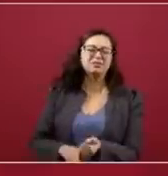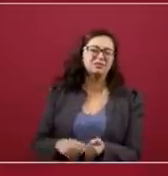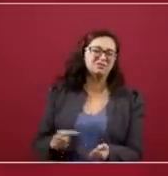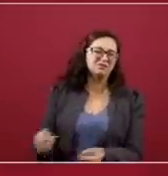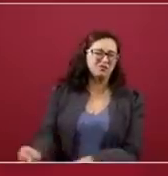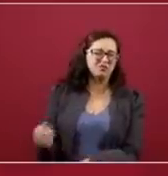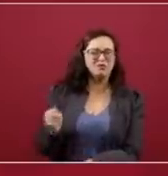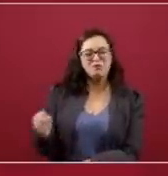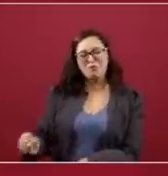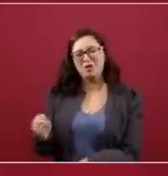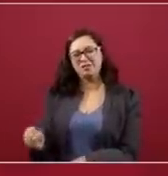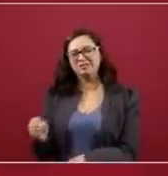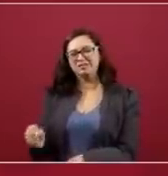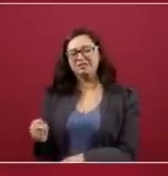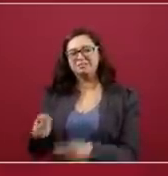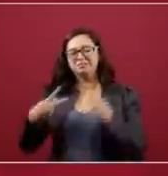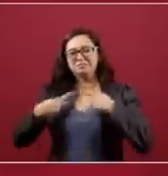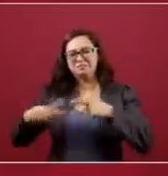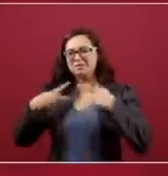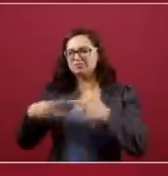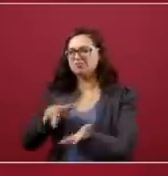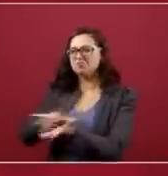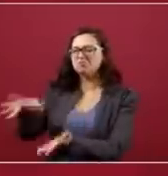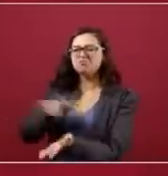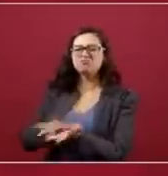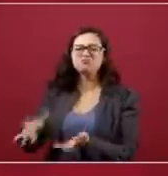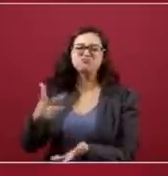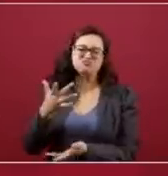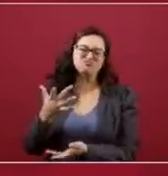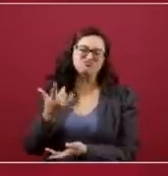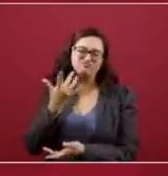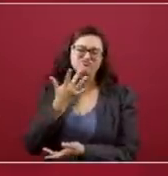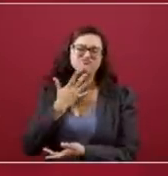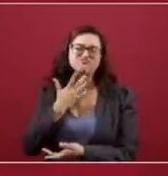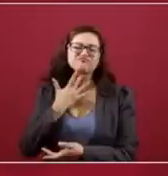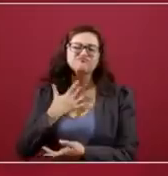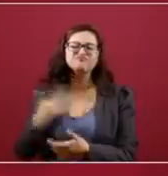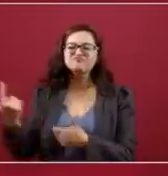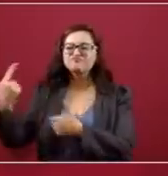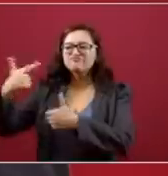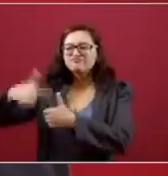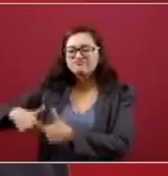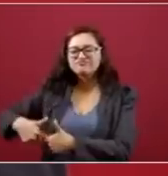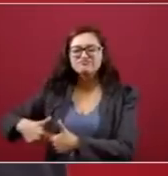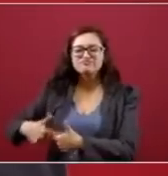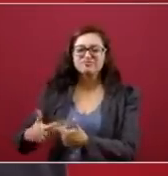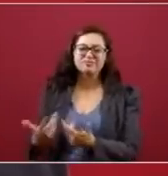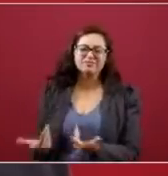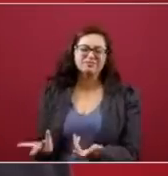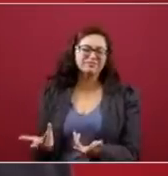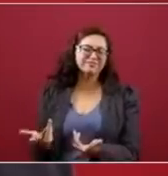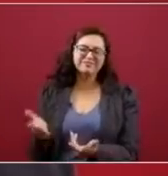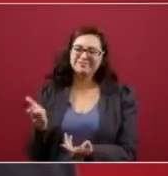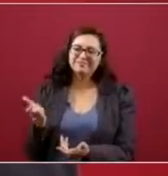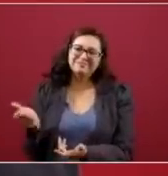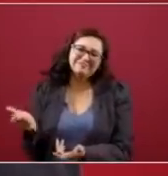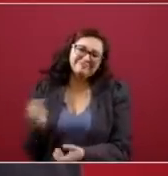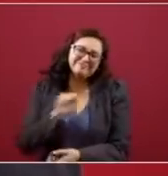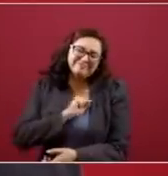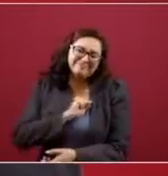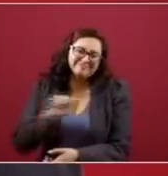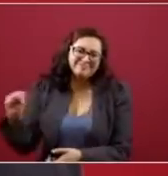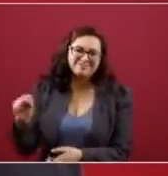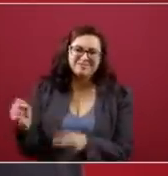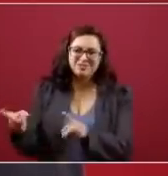gente a quienes se dedican a actividades ilícitas, en este caso al robo